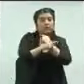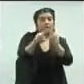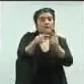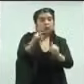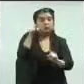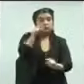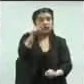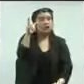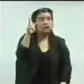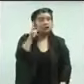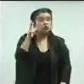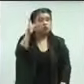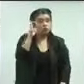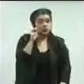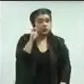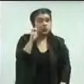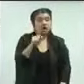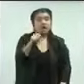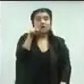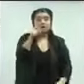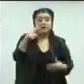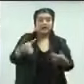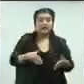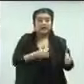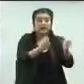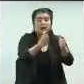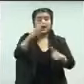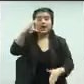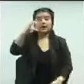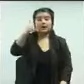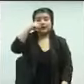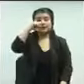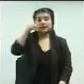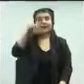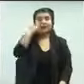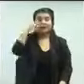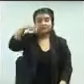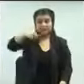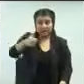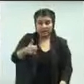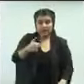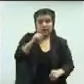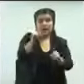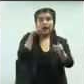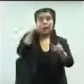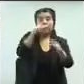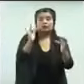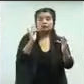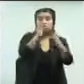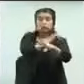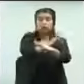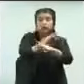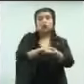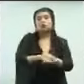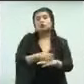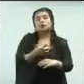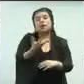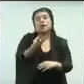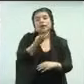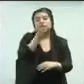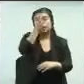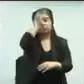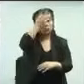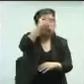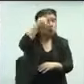escuche. Está el tramo de Catarina al cruce con Tecumumán, que